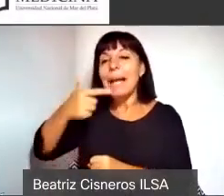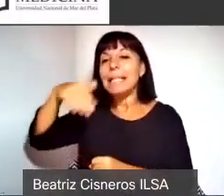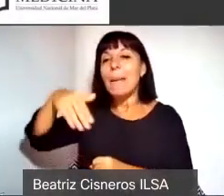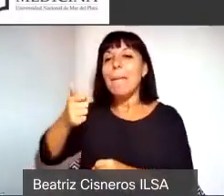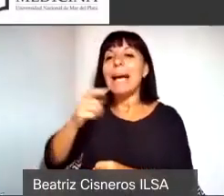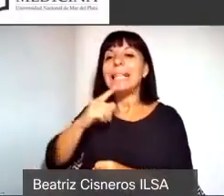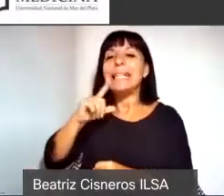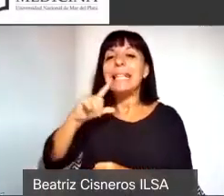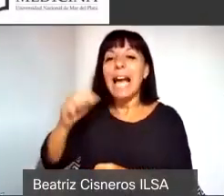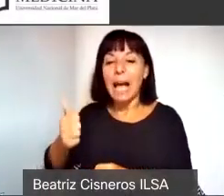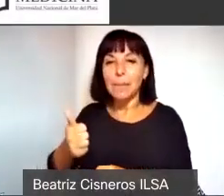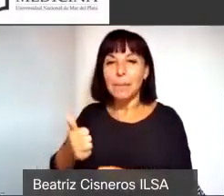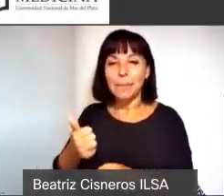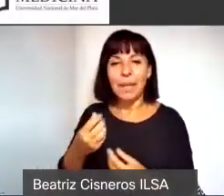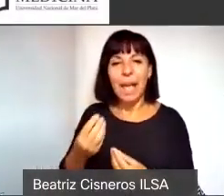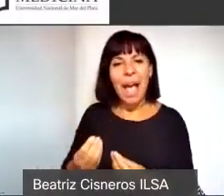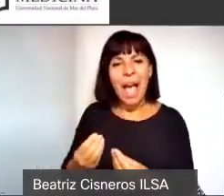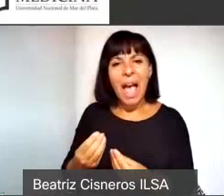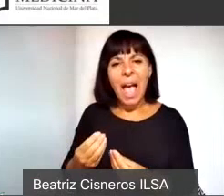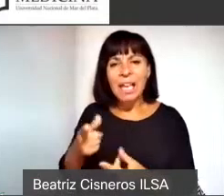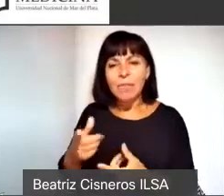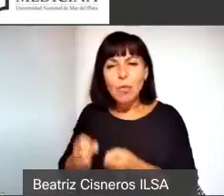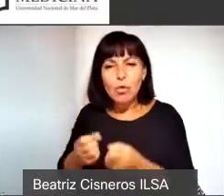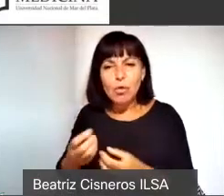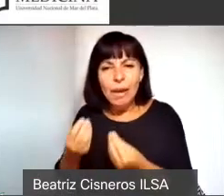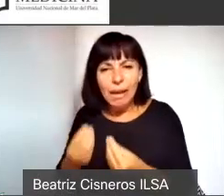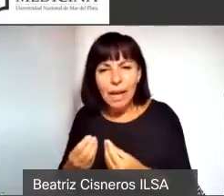En él se van a llevar a cabo diferentes